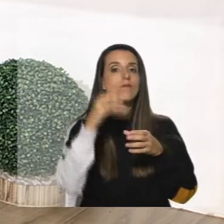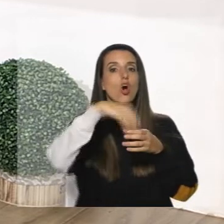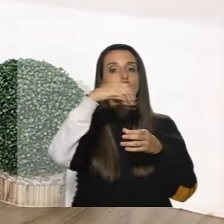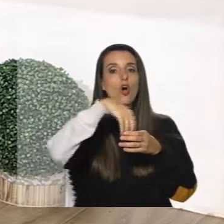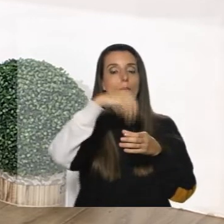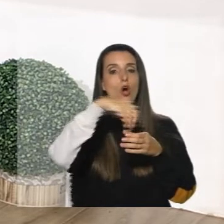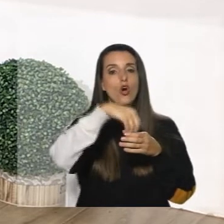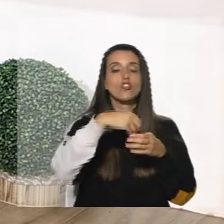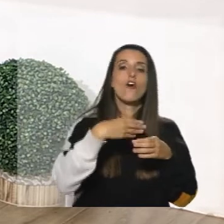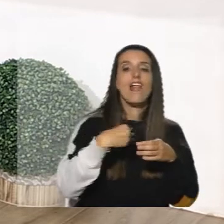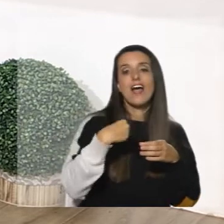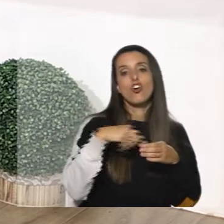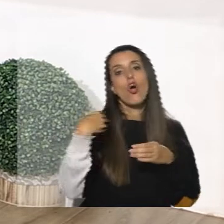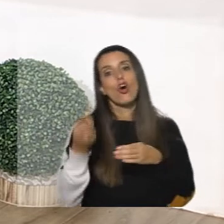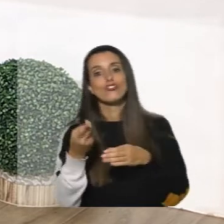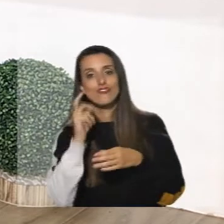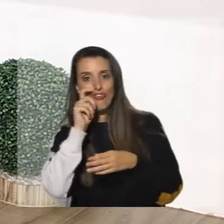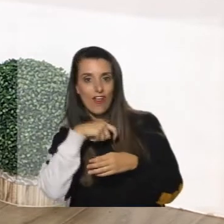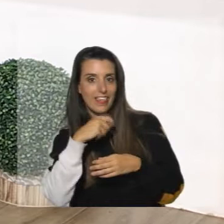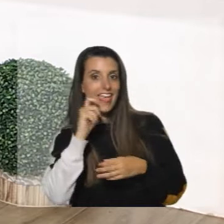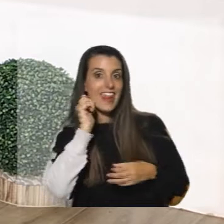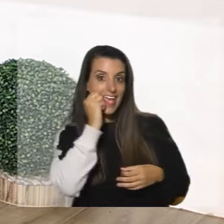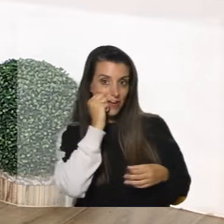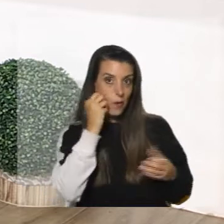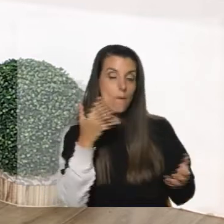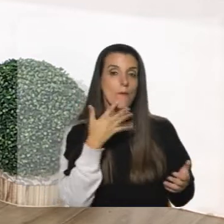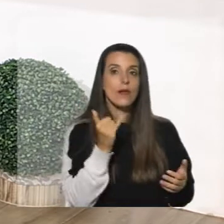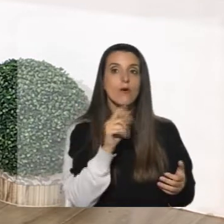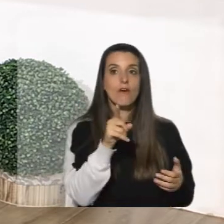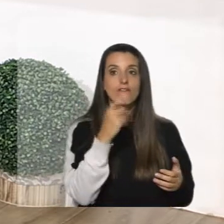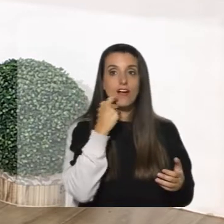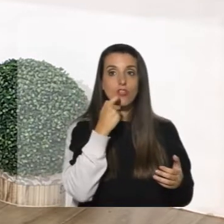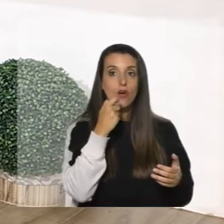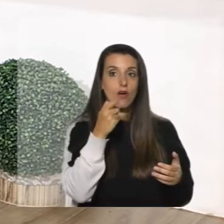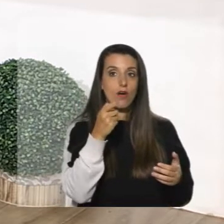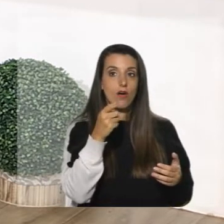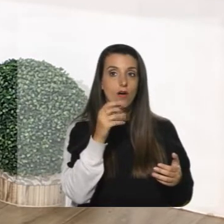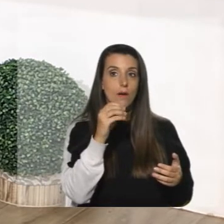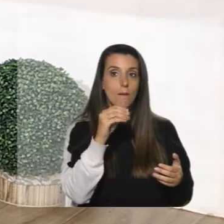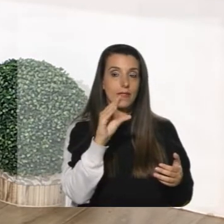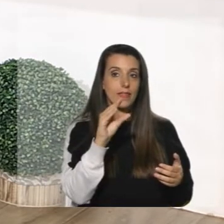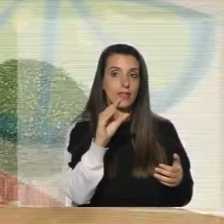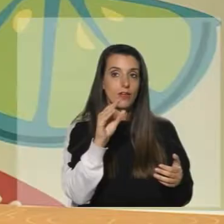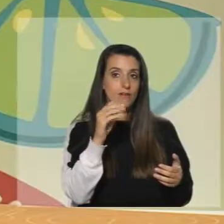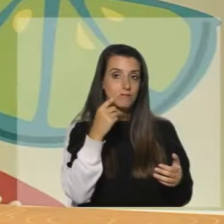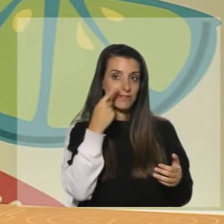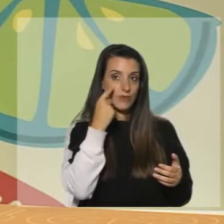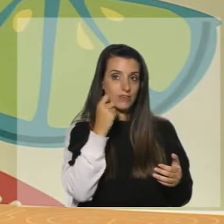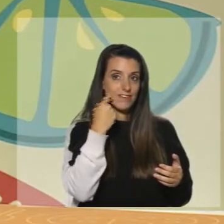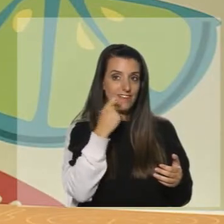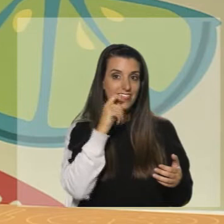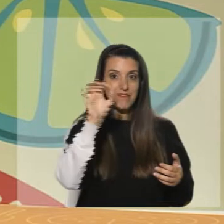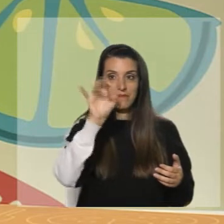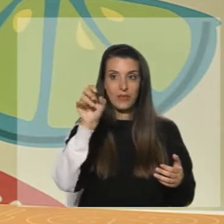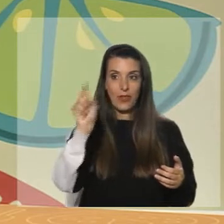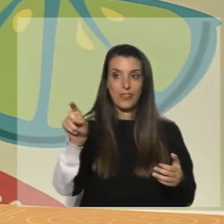unos de blanco, otros de negro. Así. Por ejemplo, no lo prendimos. Oh, perdón. No, porque escuché que no sea nada.